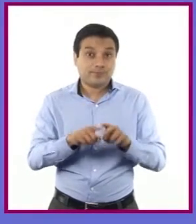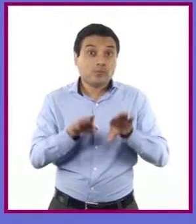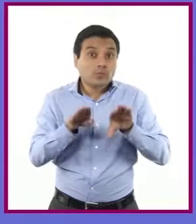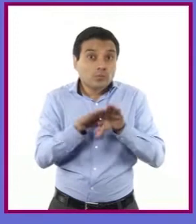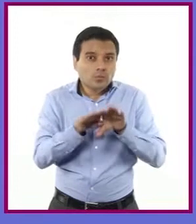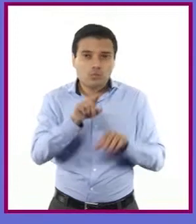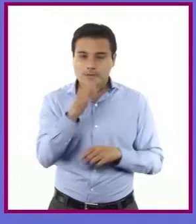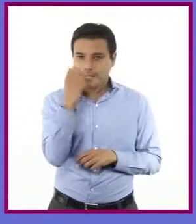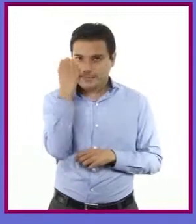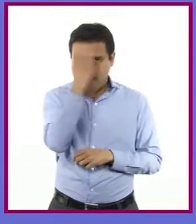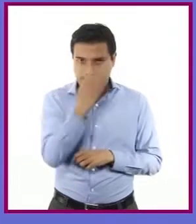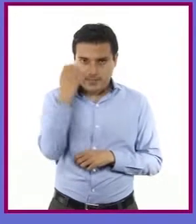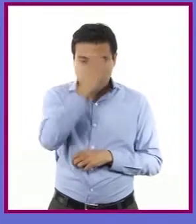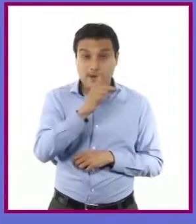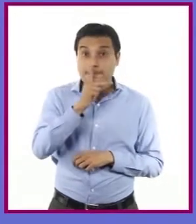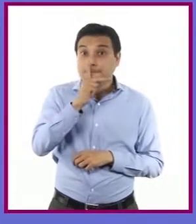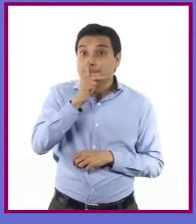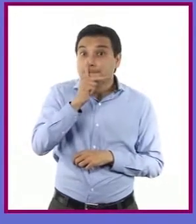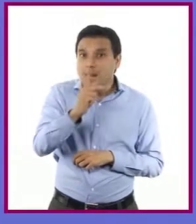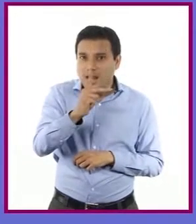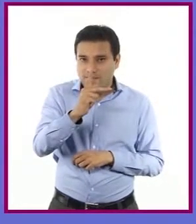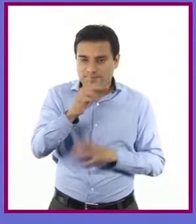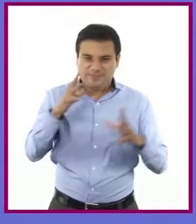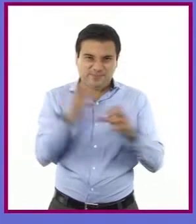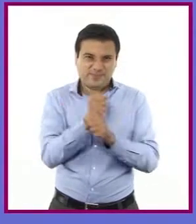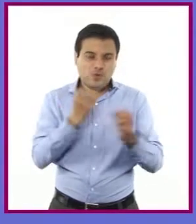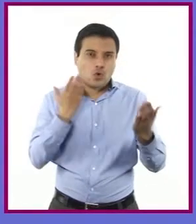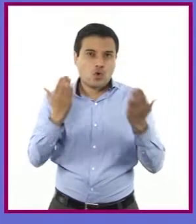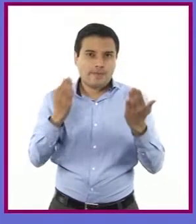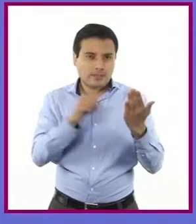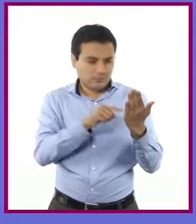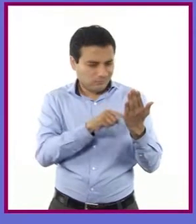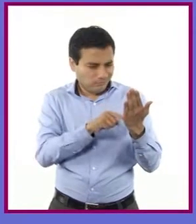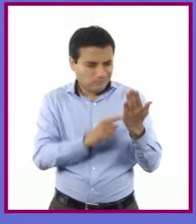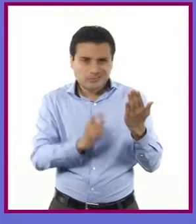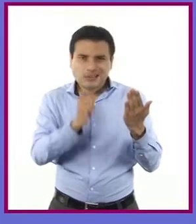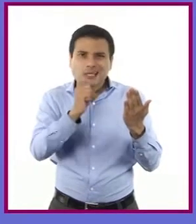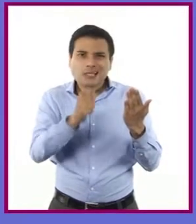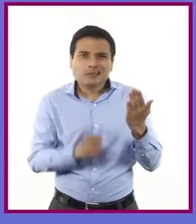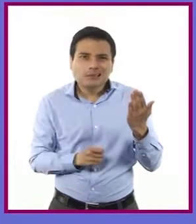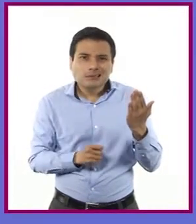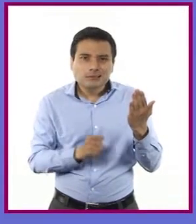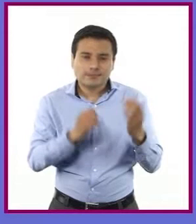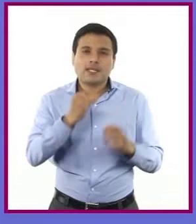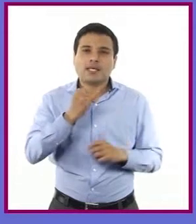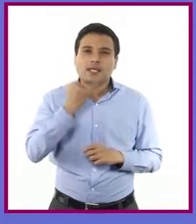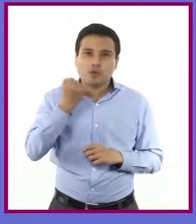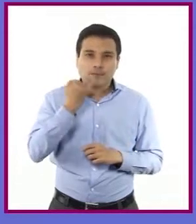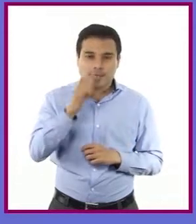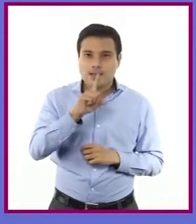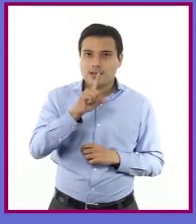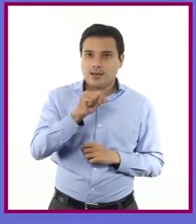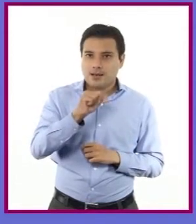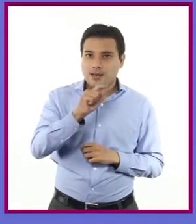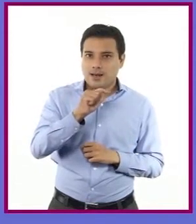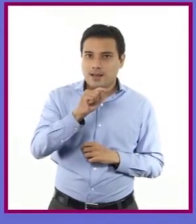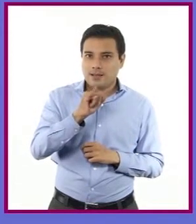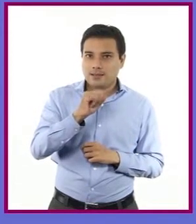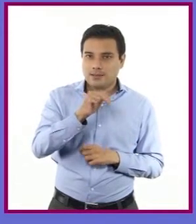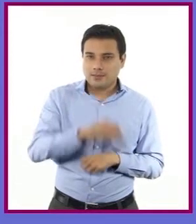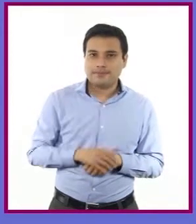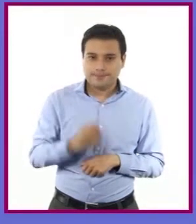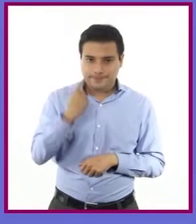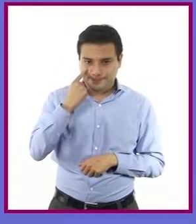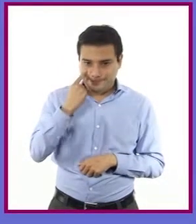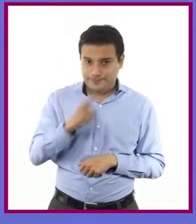analizar la palabra comparar. Viene del latín. Tiene un prefijo que se llama